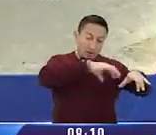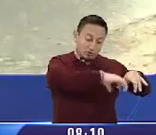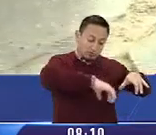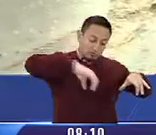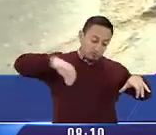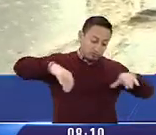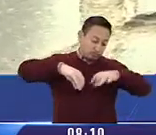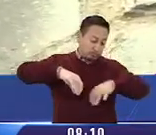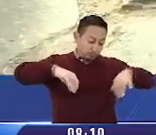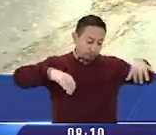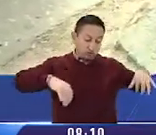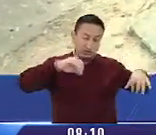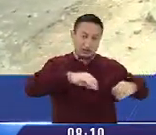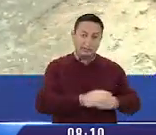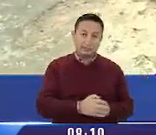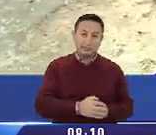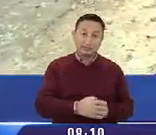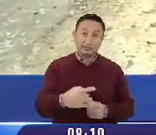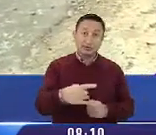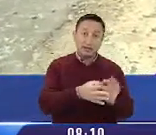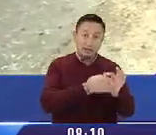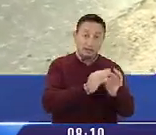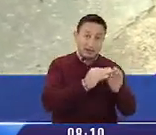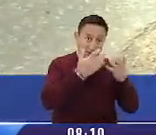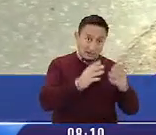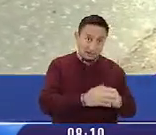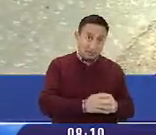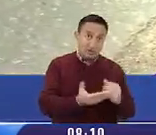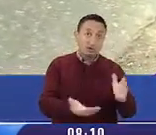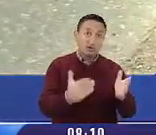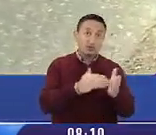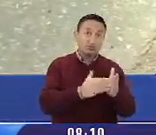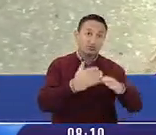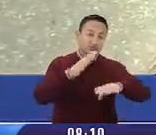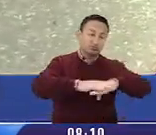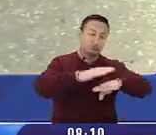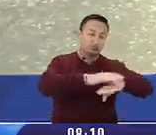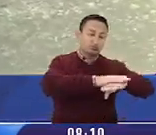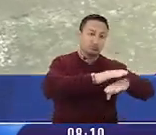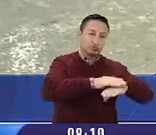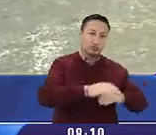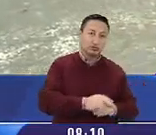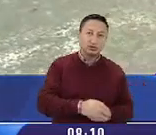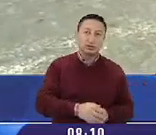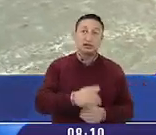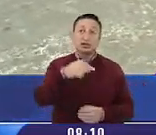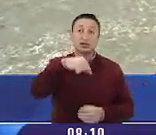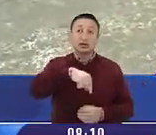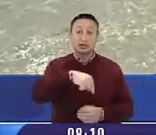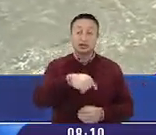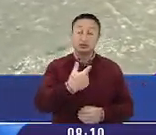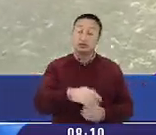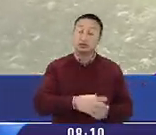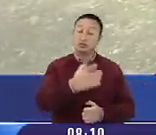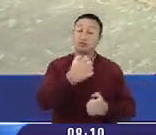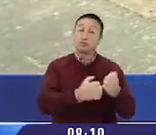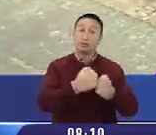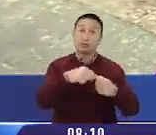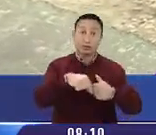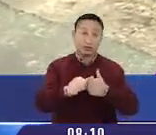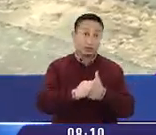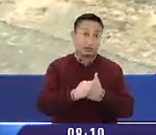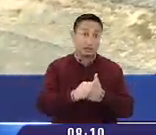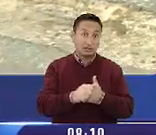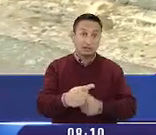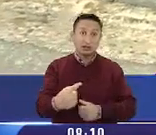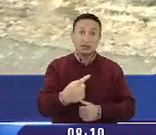partes y vuelta pusieron encima así nomás. Entonces, sí es un problema para los que vivimos aquí, porque